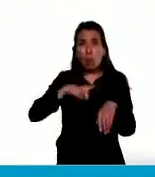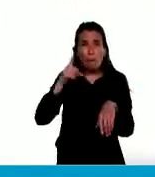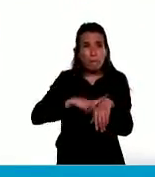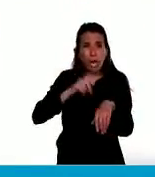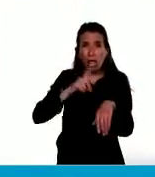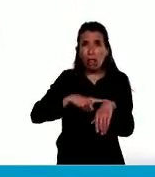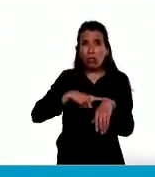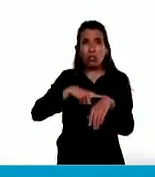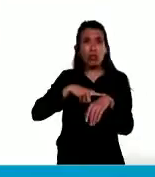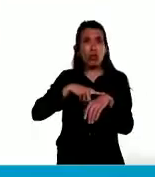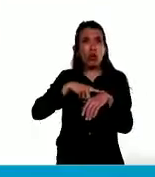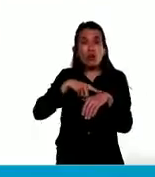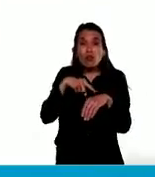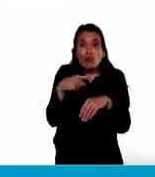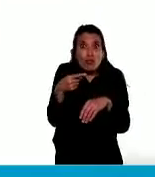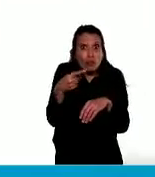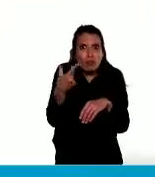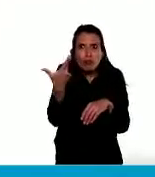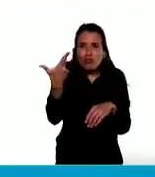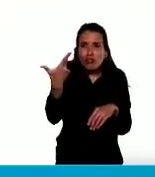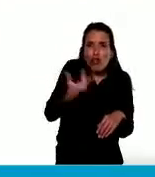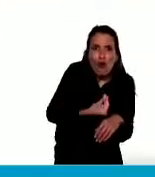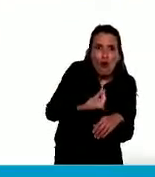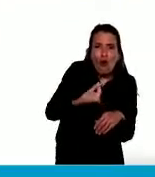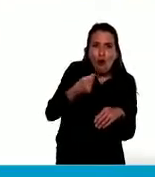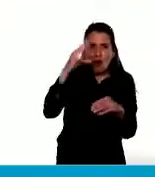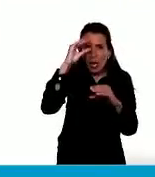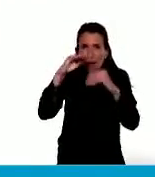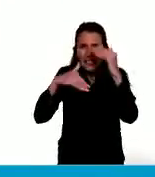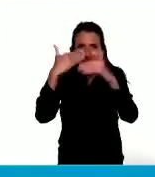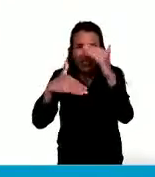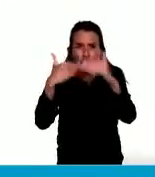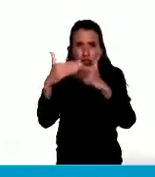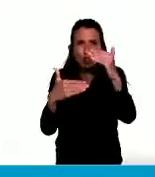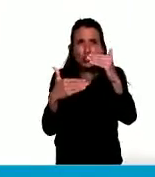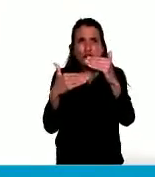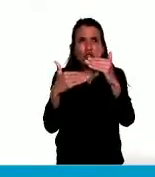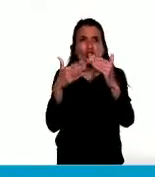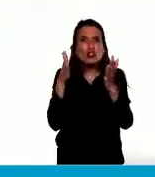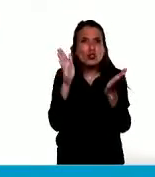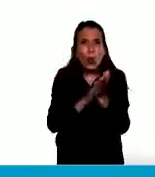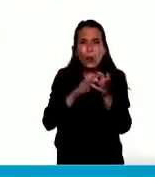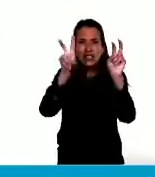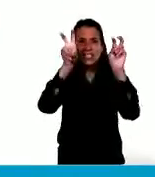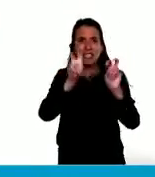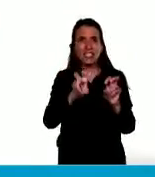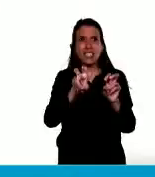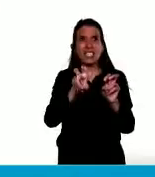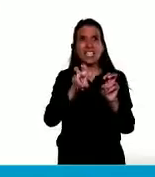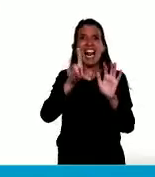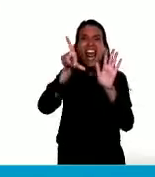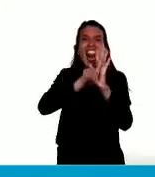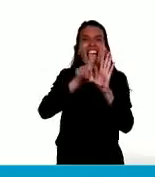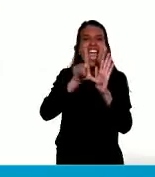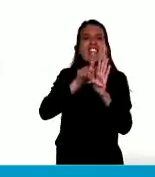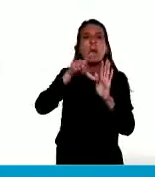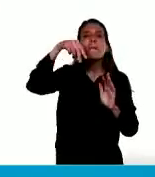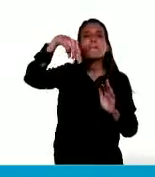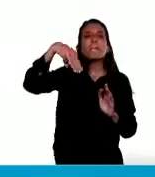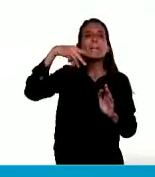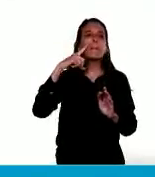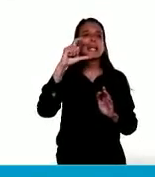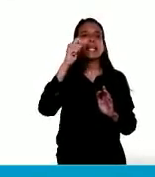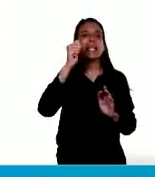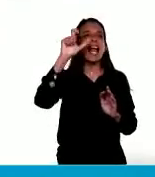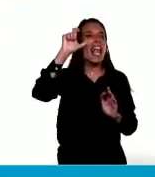Justicia haya negado recibir la capacitación sobre la ley Micaela que el